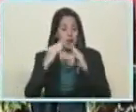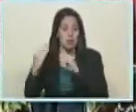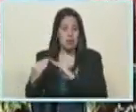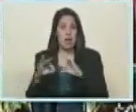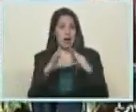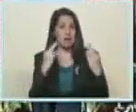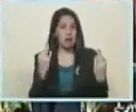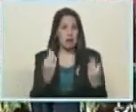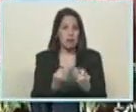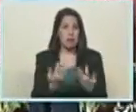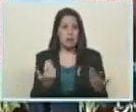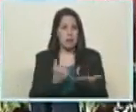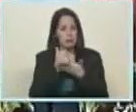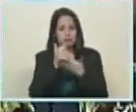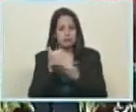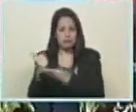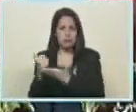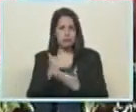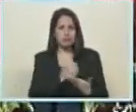familia.